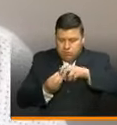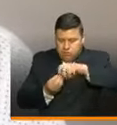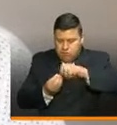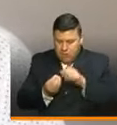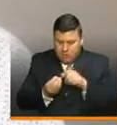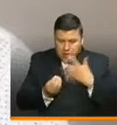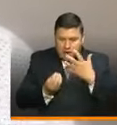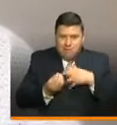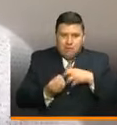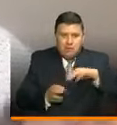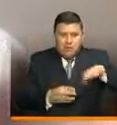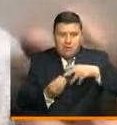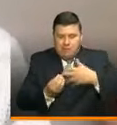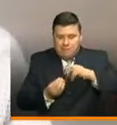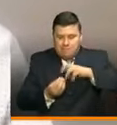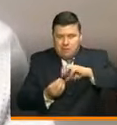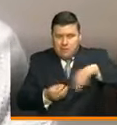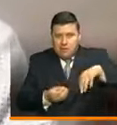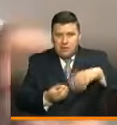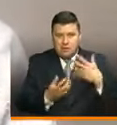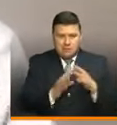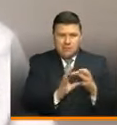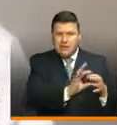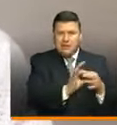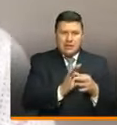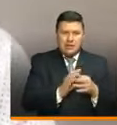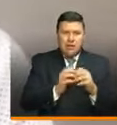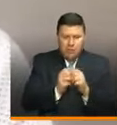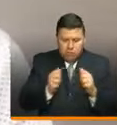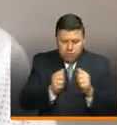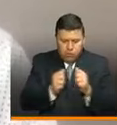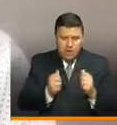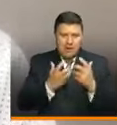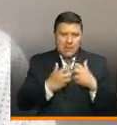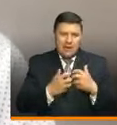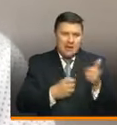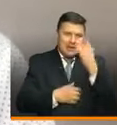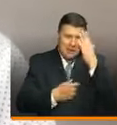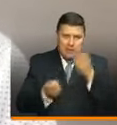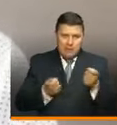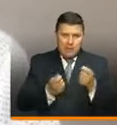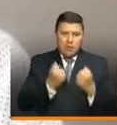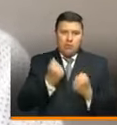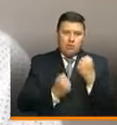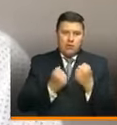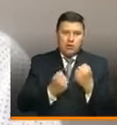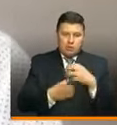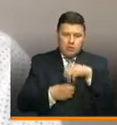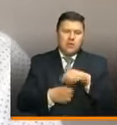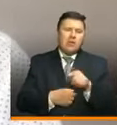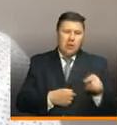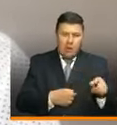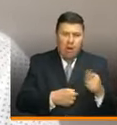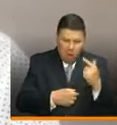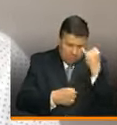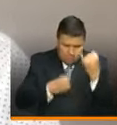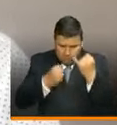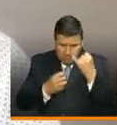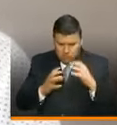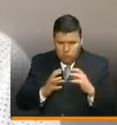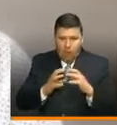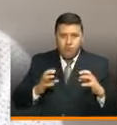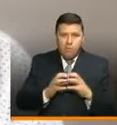motocicletas, con quien produce electrodomésticos, con las cadenas de plásticos, con las cadenas que saben manejar motores y bombas, están en este momento, y